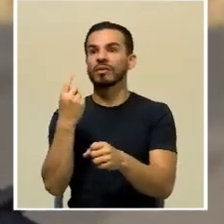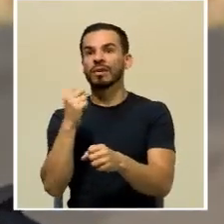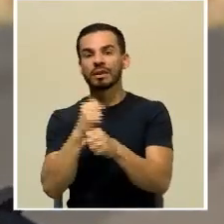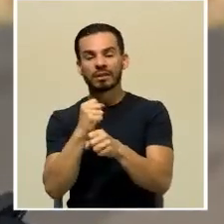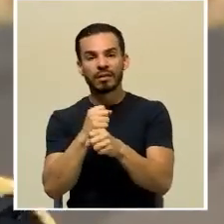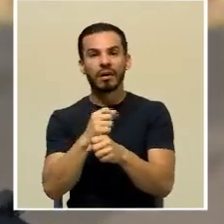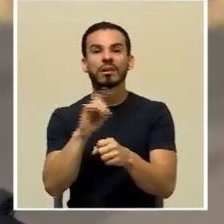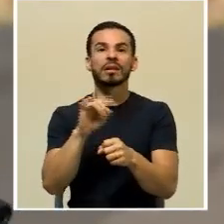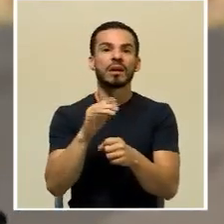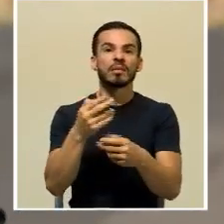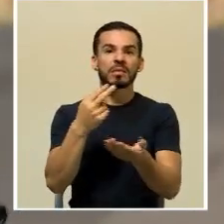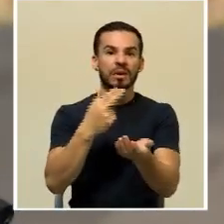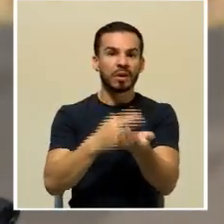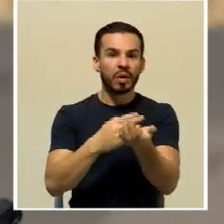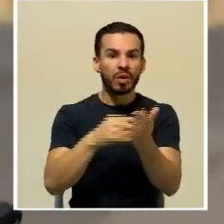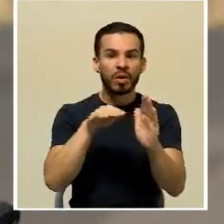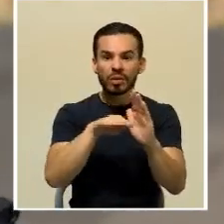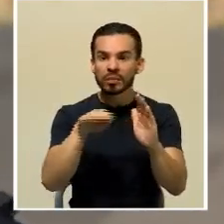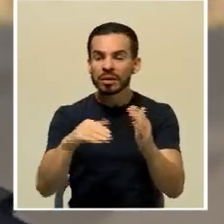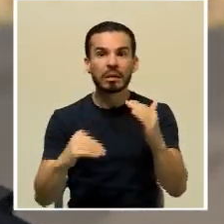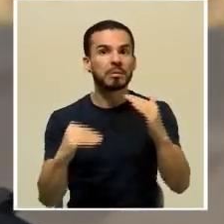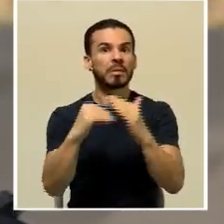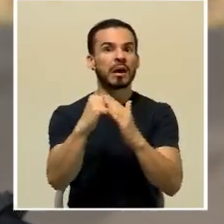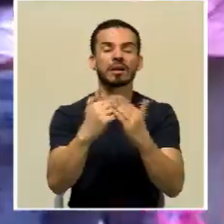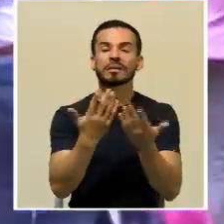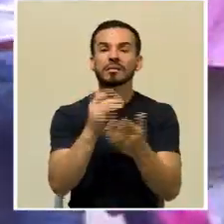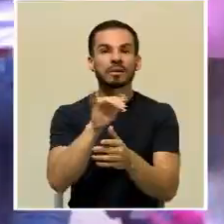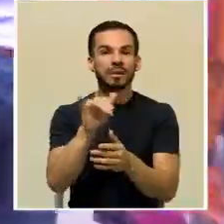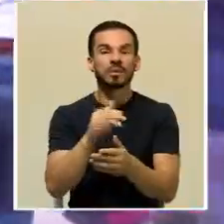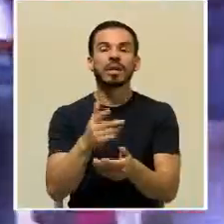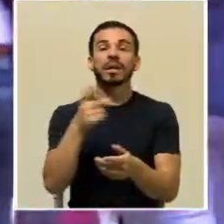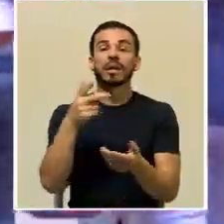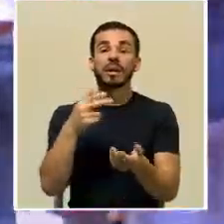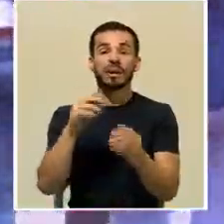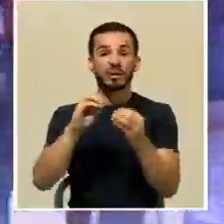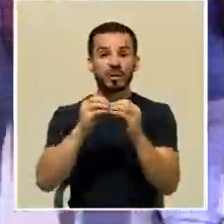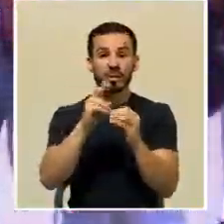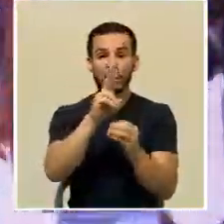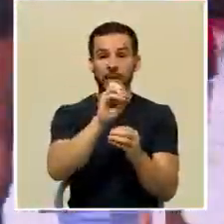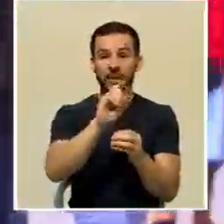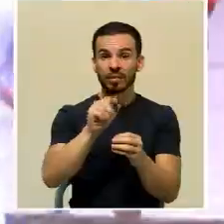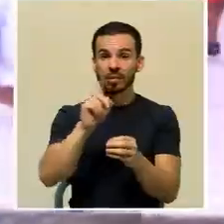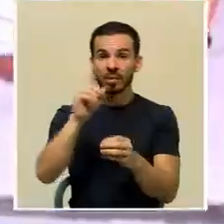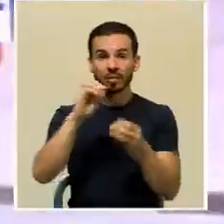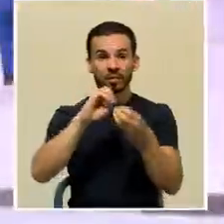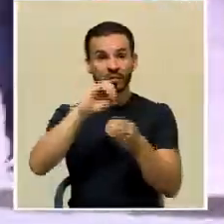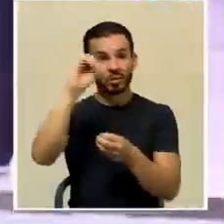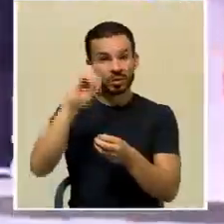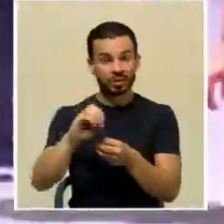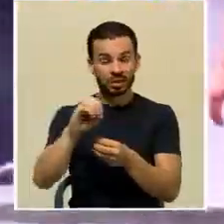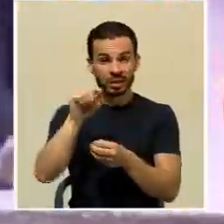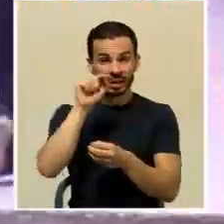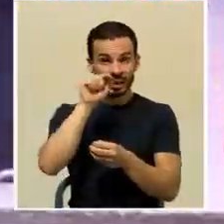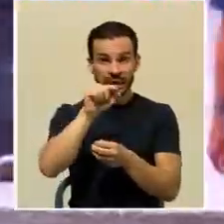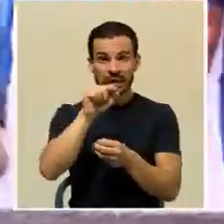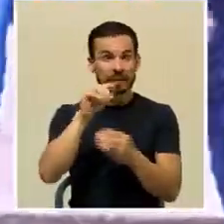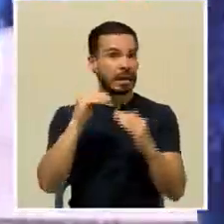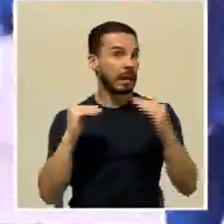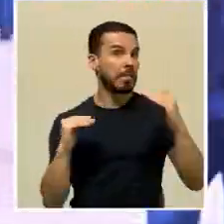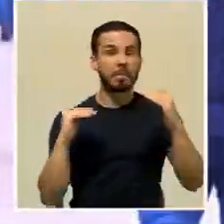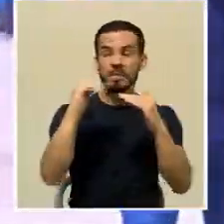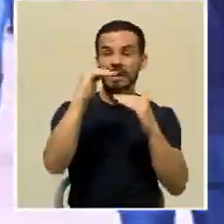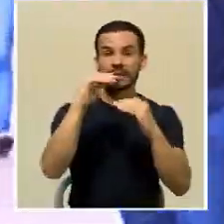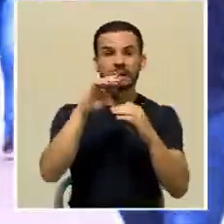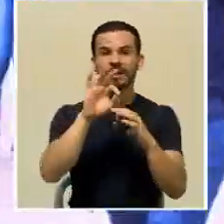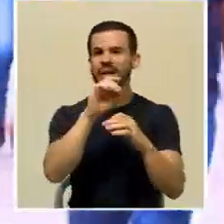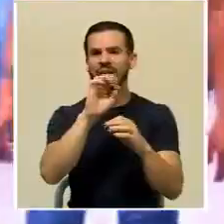desempleo, con toda la hospitalización que está al máximo, que está al tope. La cifra de 20,1% es considerada la más alta en las